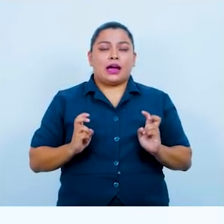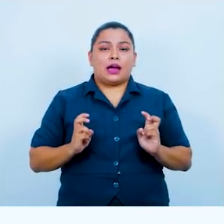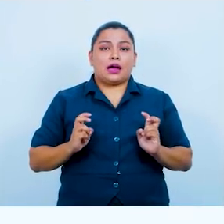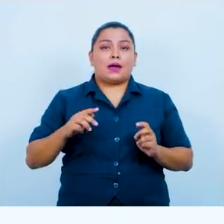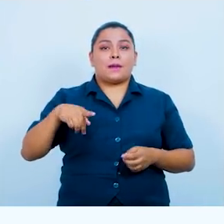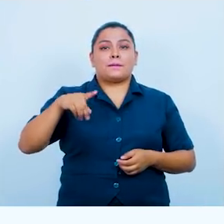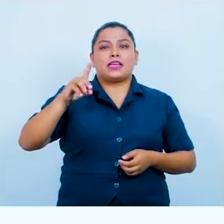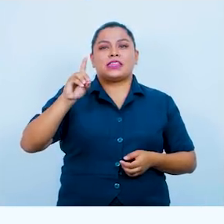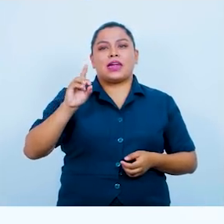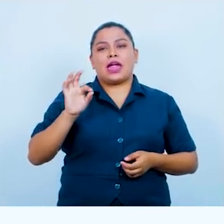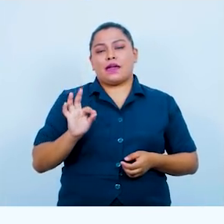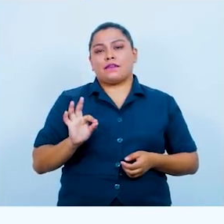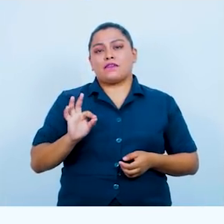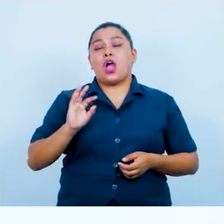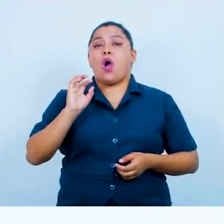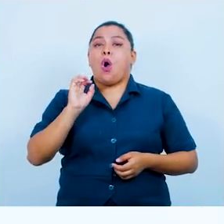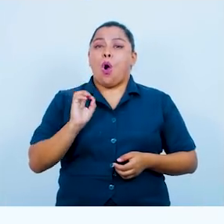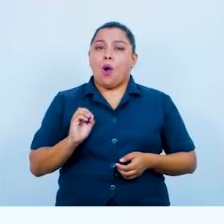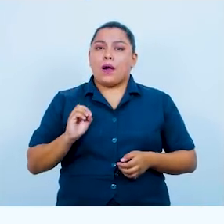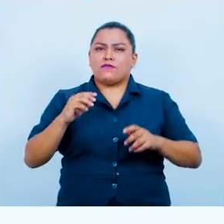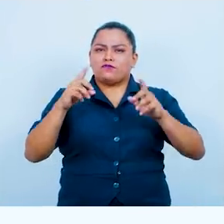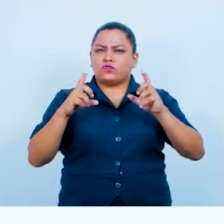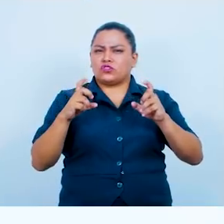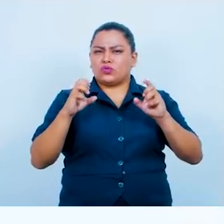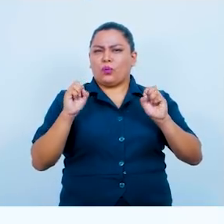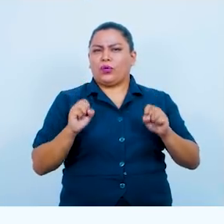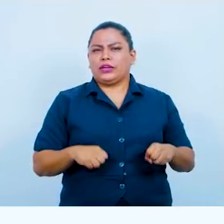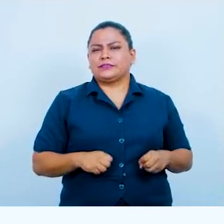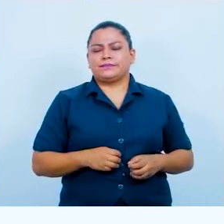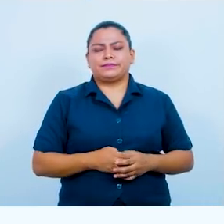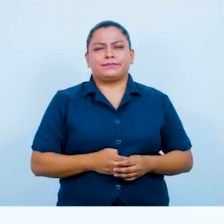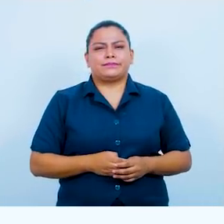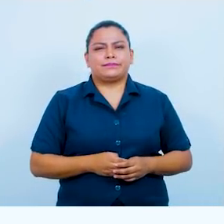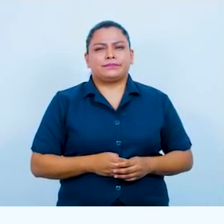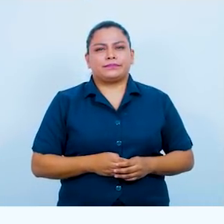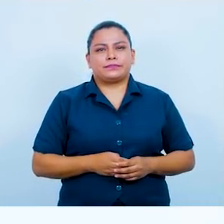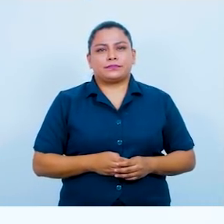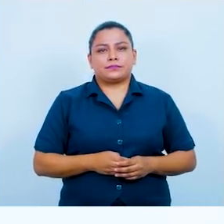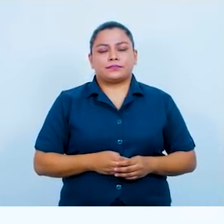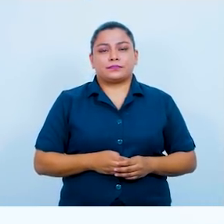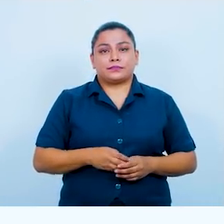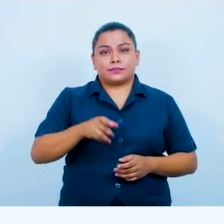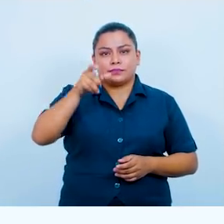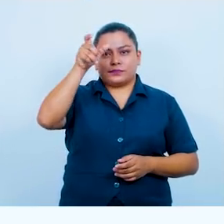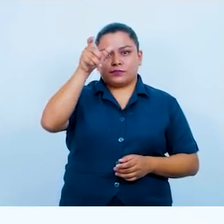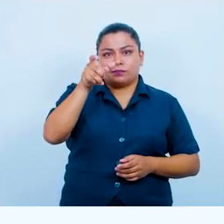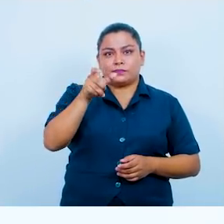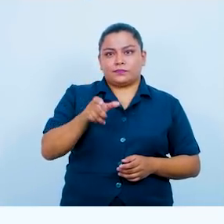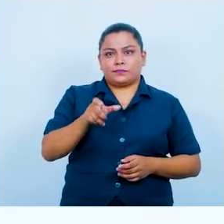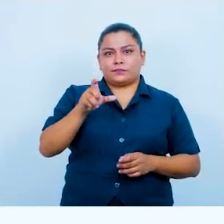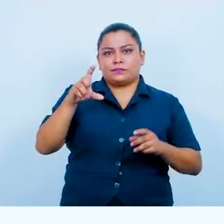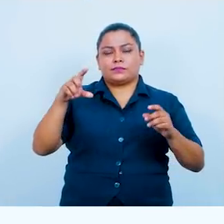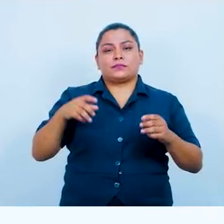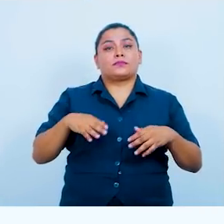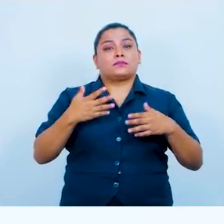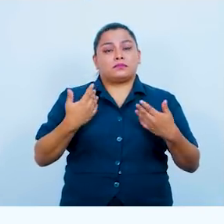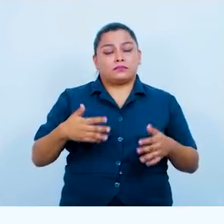formato PDF o en formato imagen. Al centro se encuentra el lienzo o